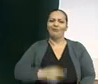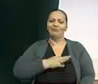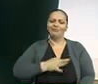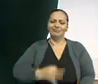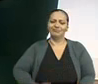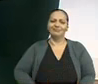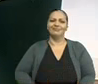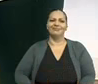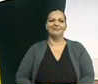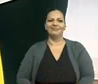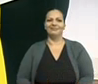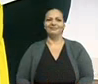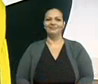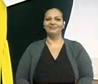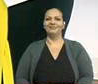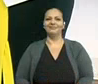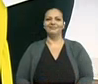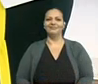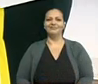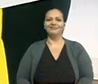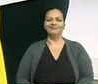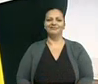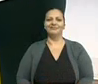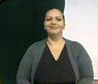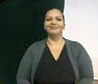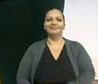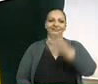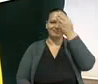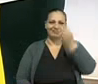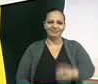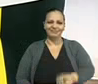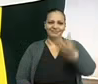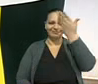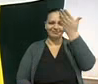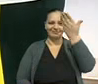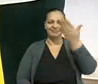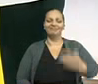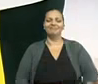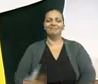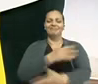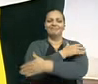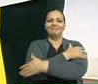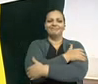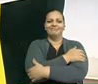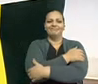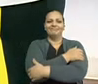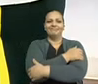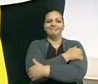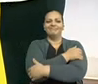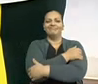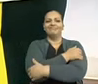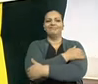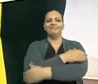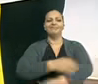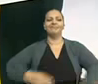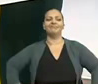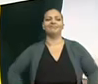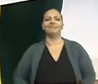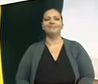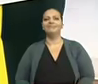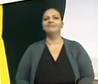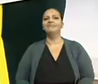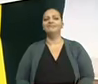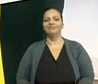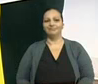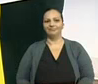Está, está tísico ese perro. Buenos días, bendiciones. Fuerte abrazo, amables televidentes, deseando de todo corazón que el día de